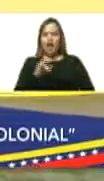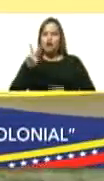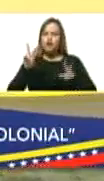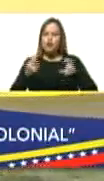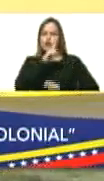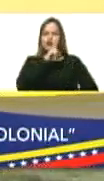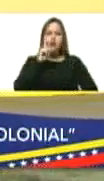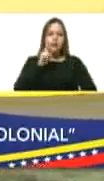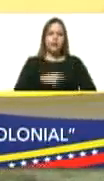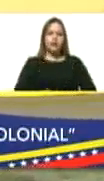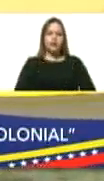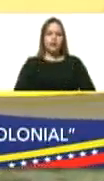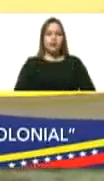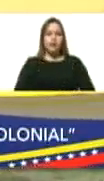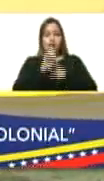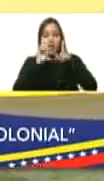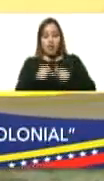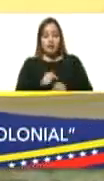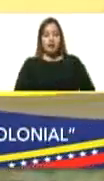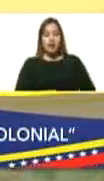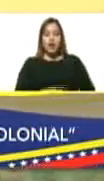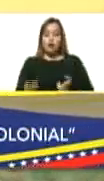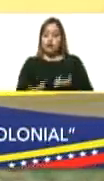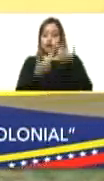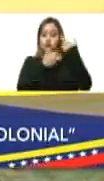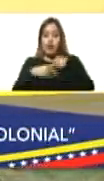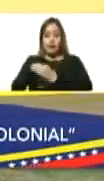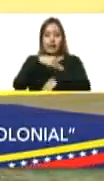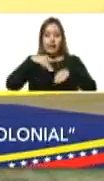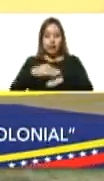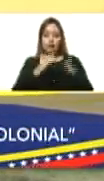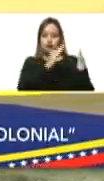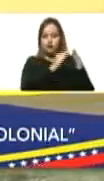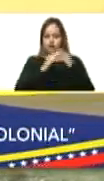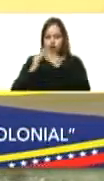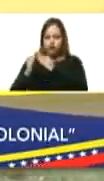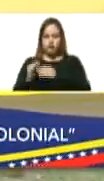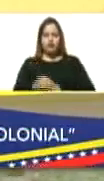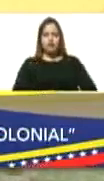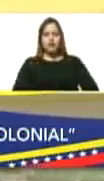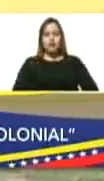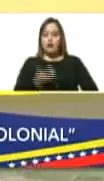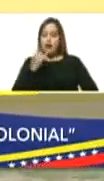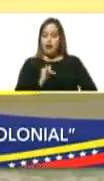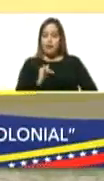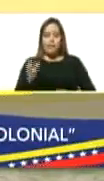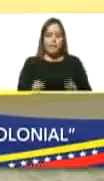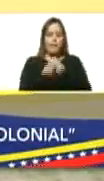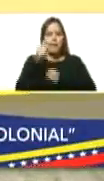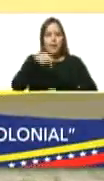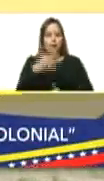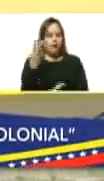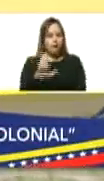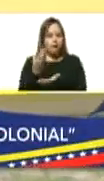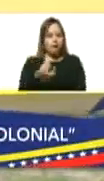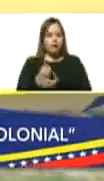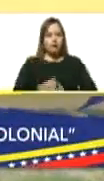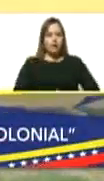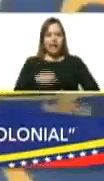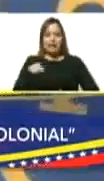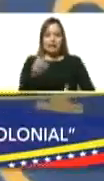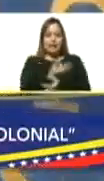nombre. De igual manera, bueno, las autoridades del Ministerio de Hábitat y Vivienda, que bueno, nos acompañan aquí en el estado Monagas en esta